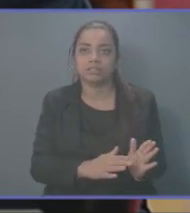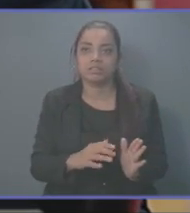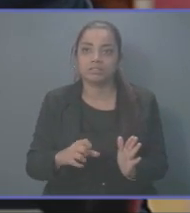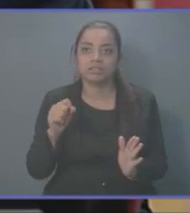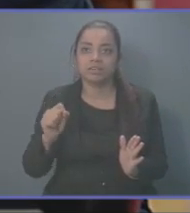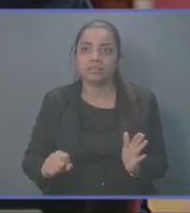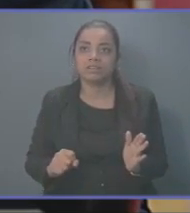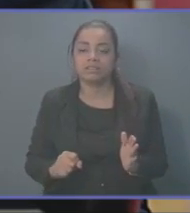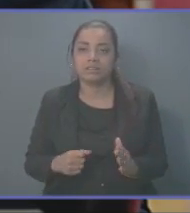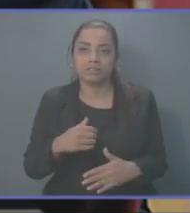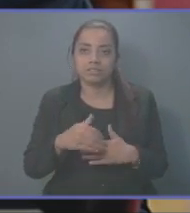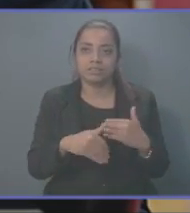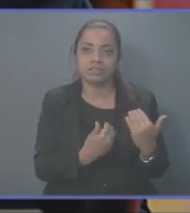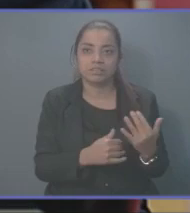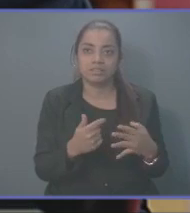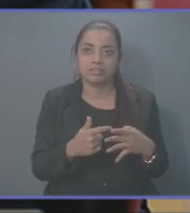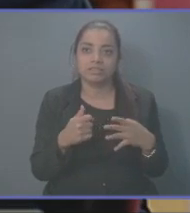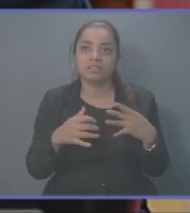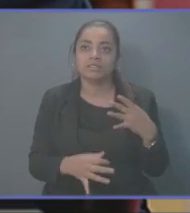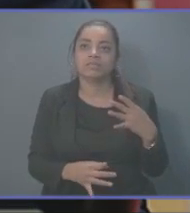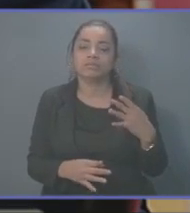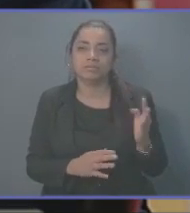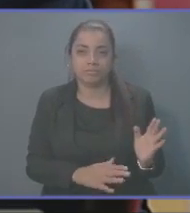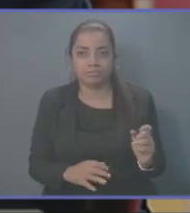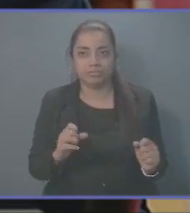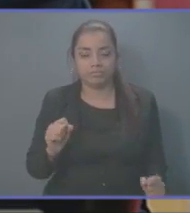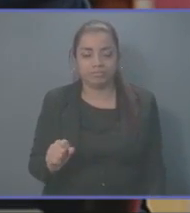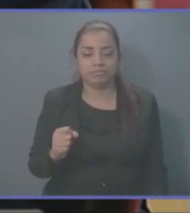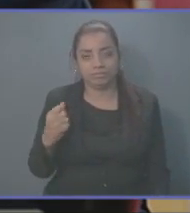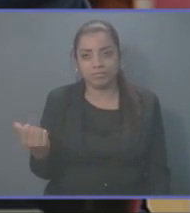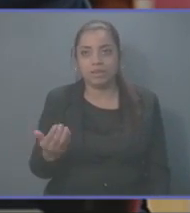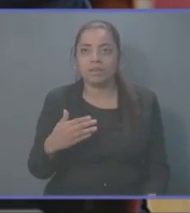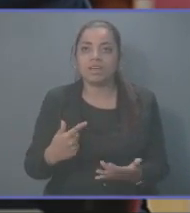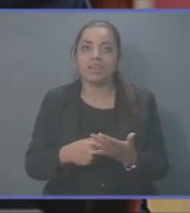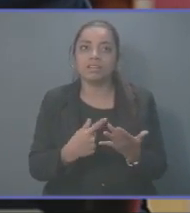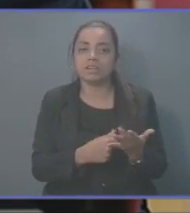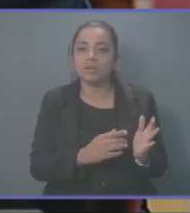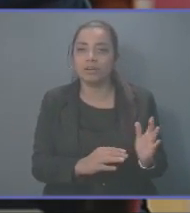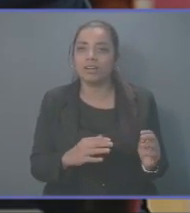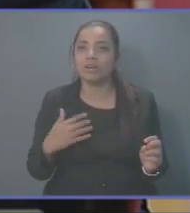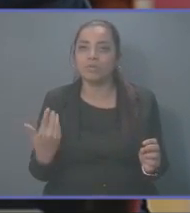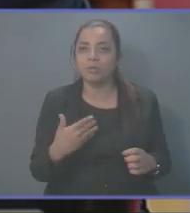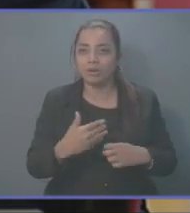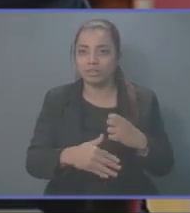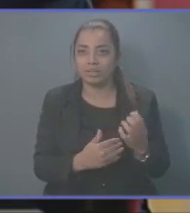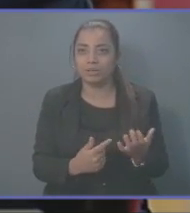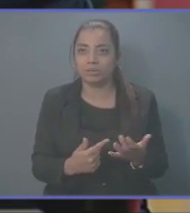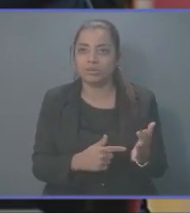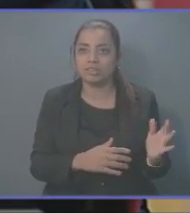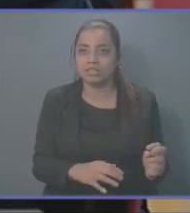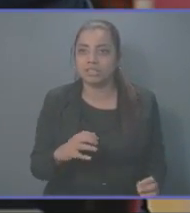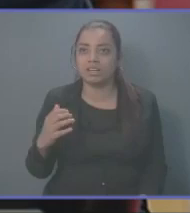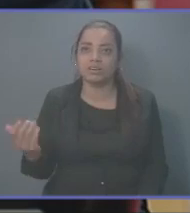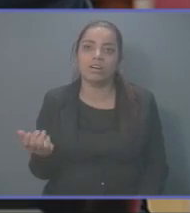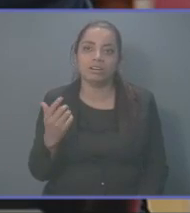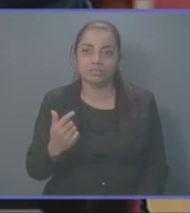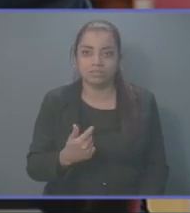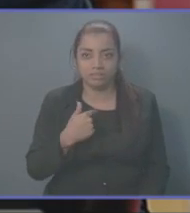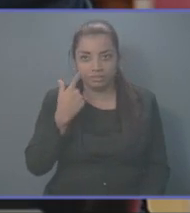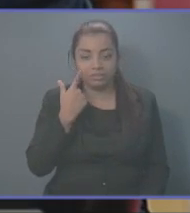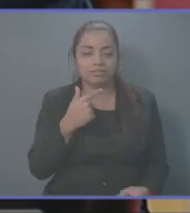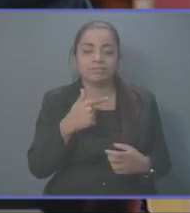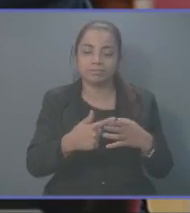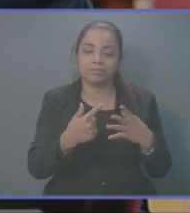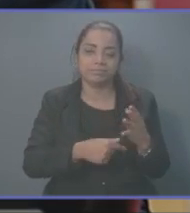Ministerio de Ley y la Administración Tributaria. Deberá proceder a emitir solvencia fiscal, siempre y cuando no